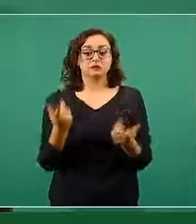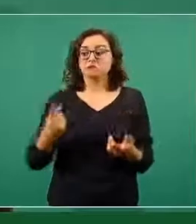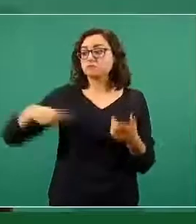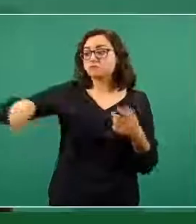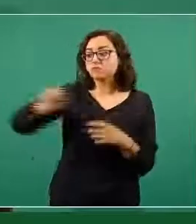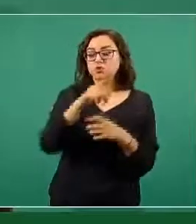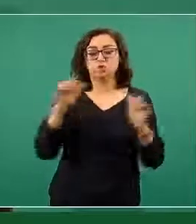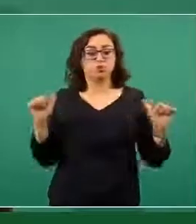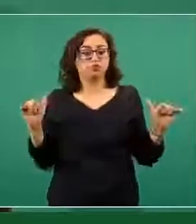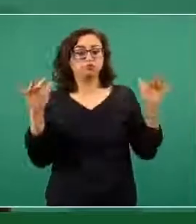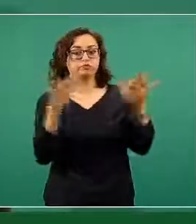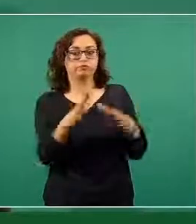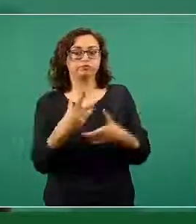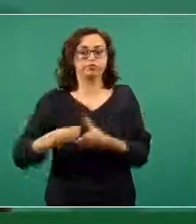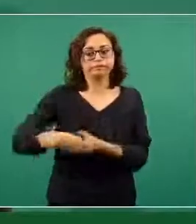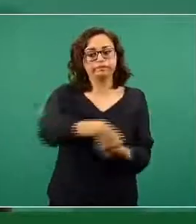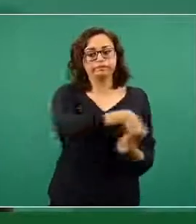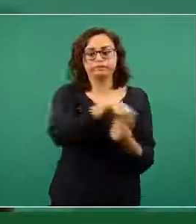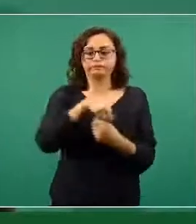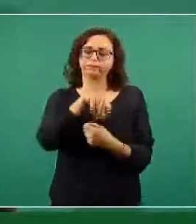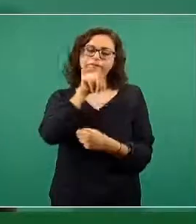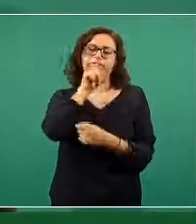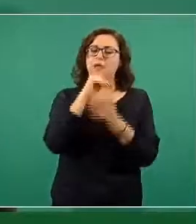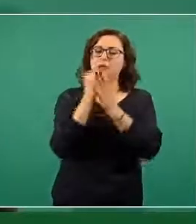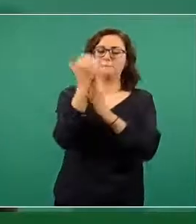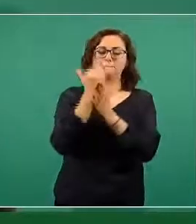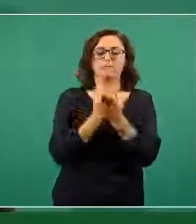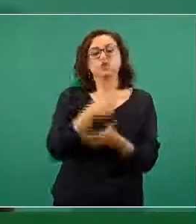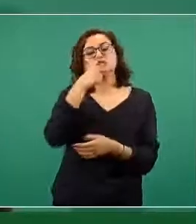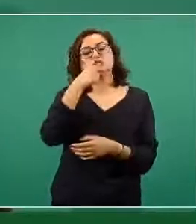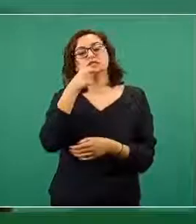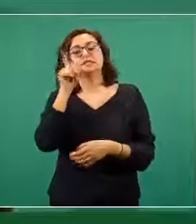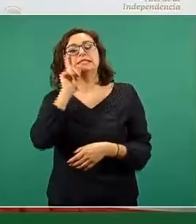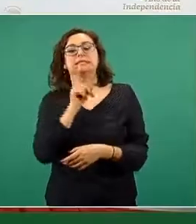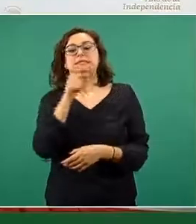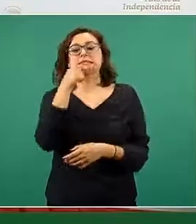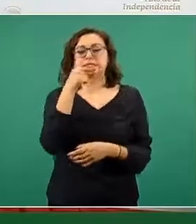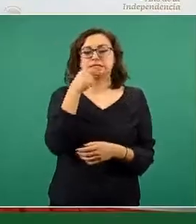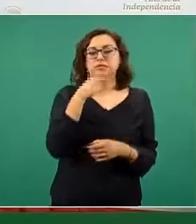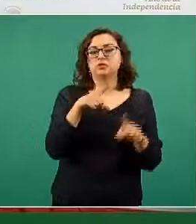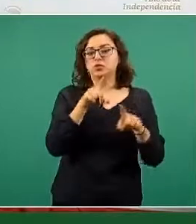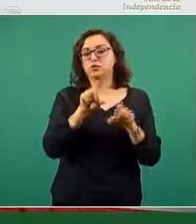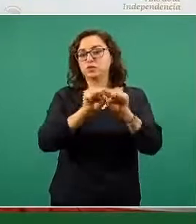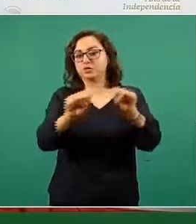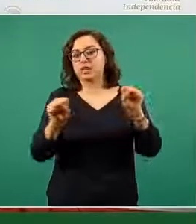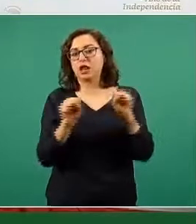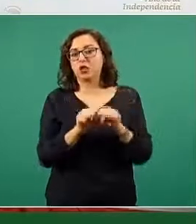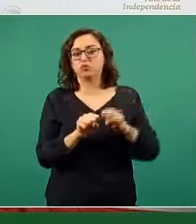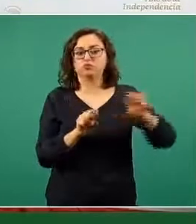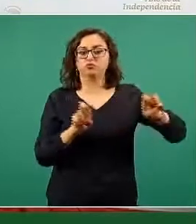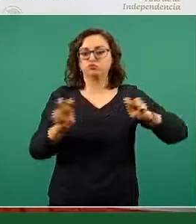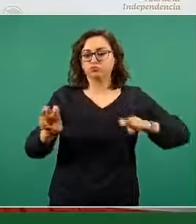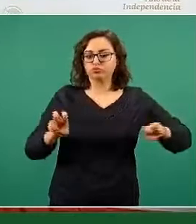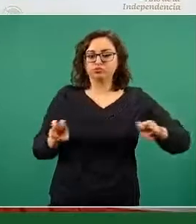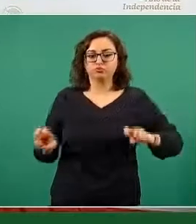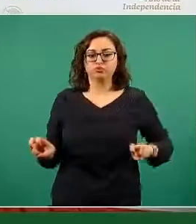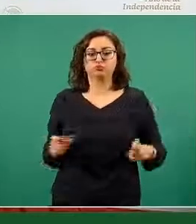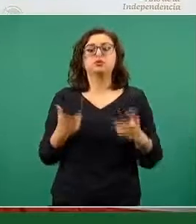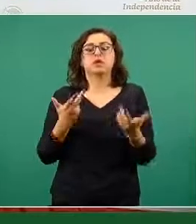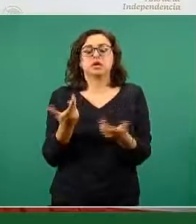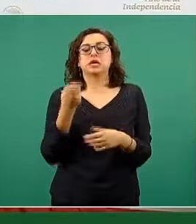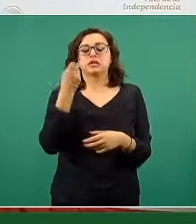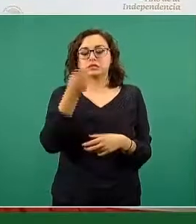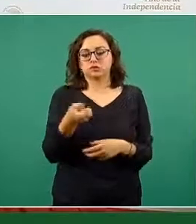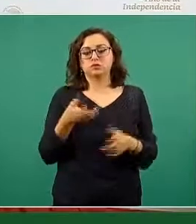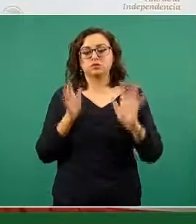salones, para que no haya muchas niñas o niños dentro de un mismo salón de clases. Son las estrategias que